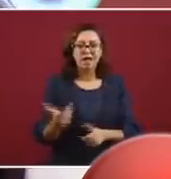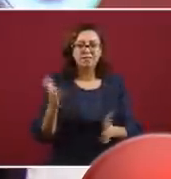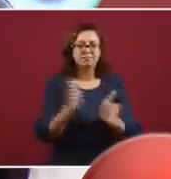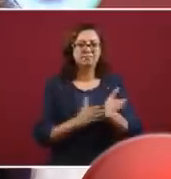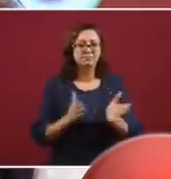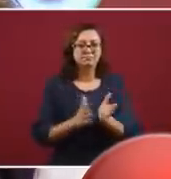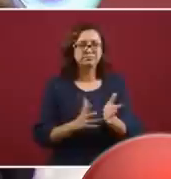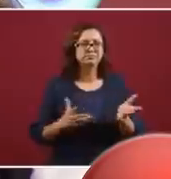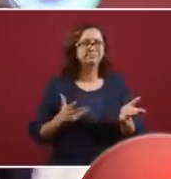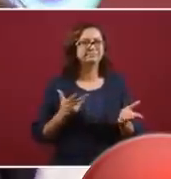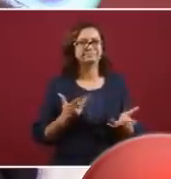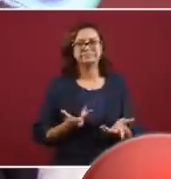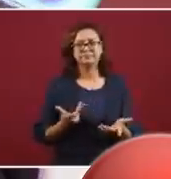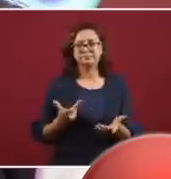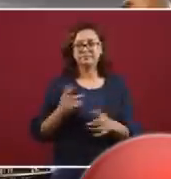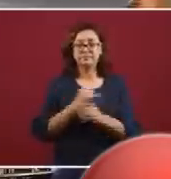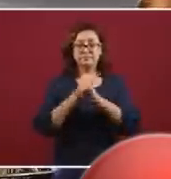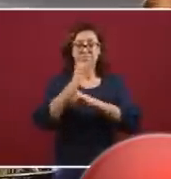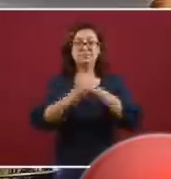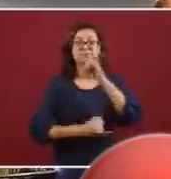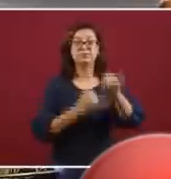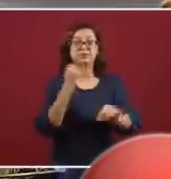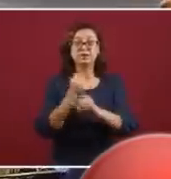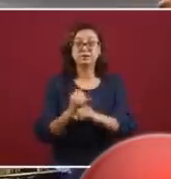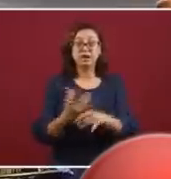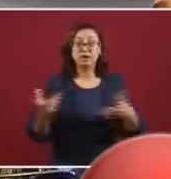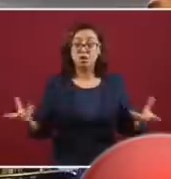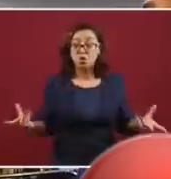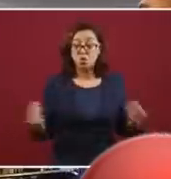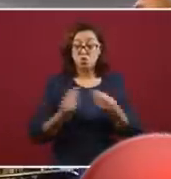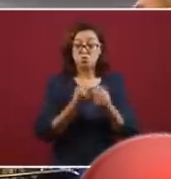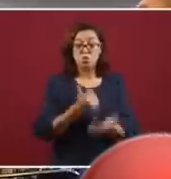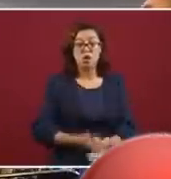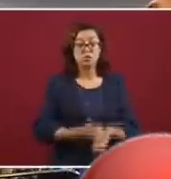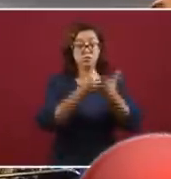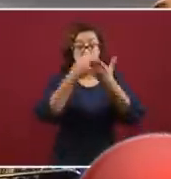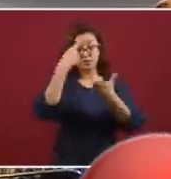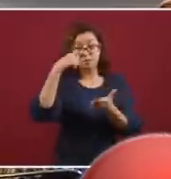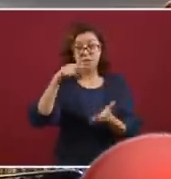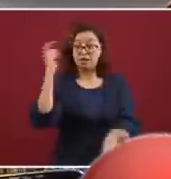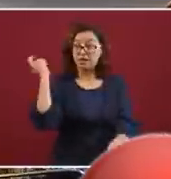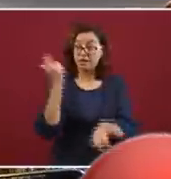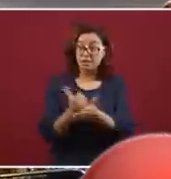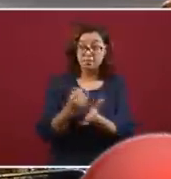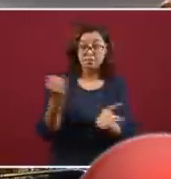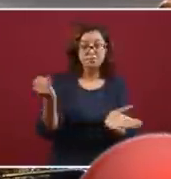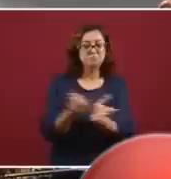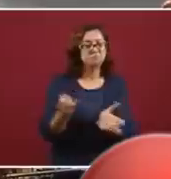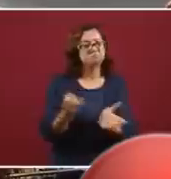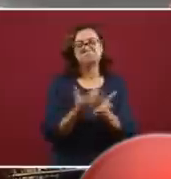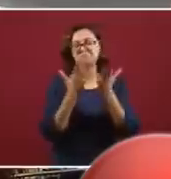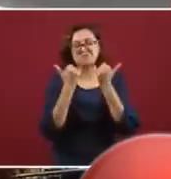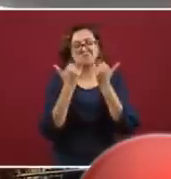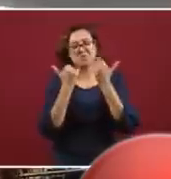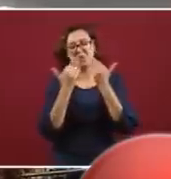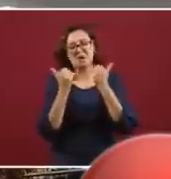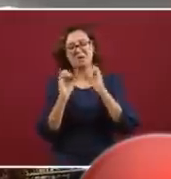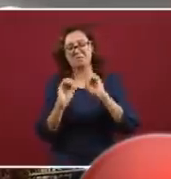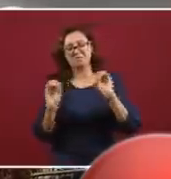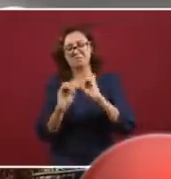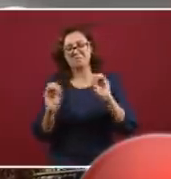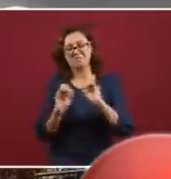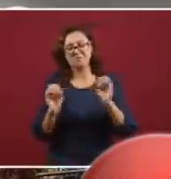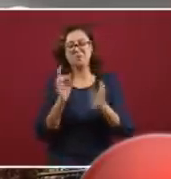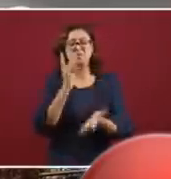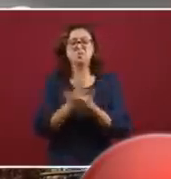un instrumento internacional de cooperación fiscal que implica la colaboración de embargos y demás, sino solo de intercambio